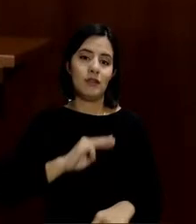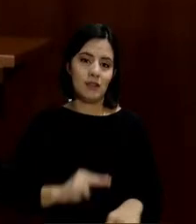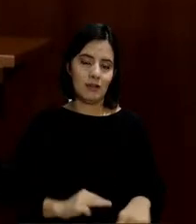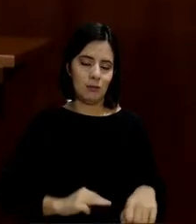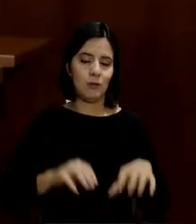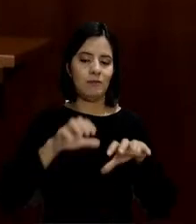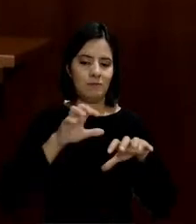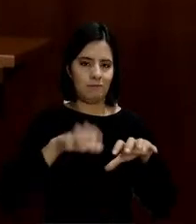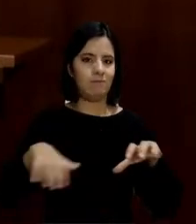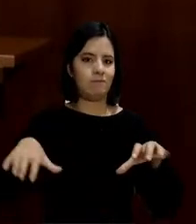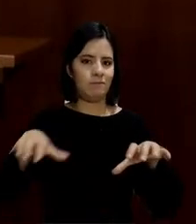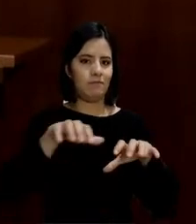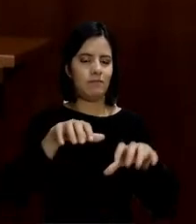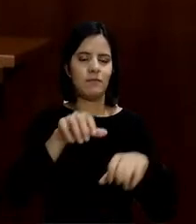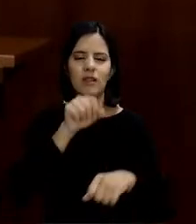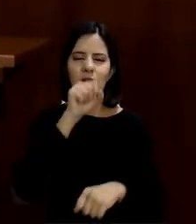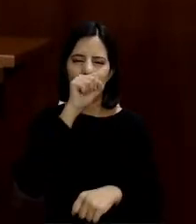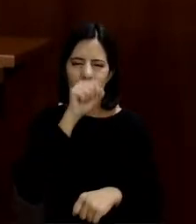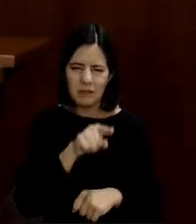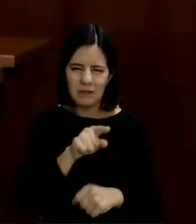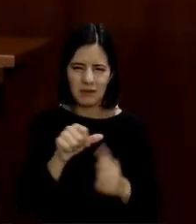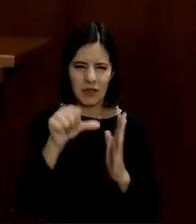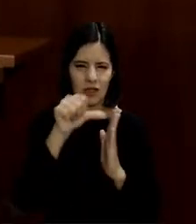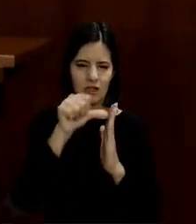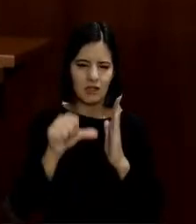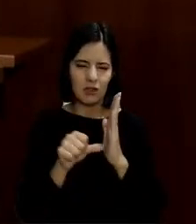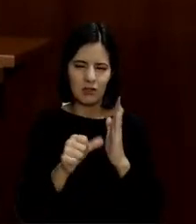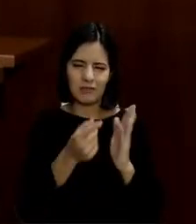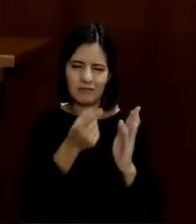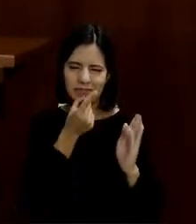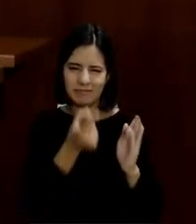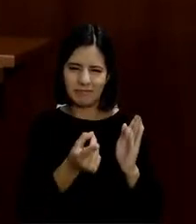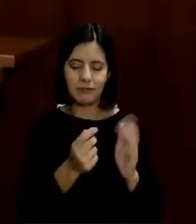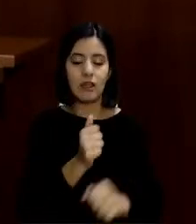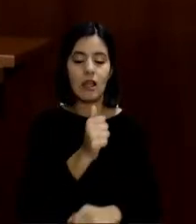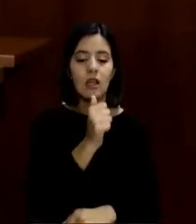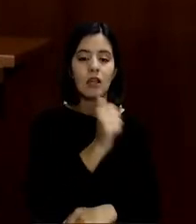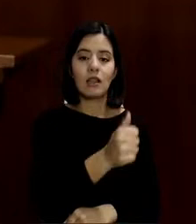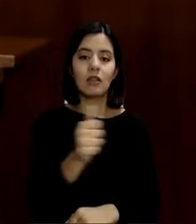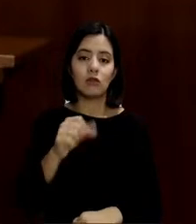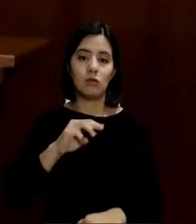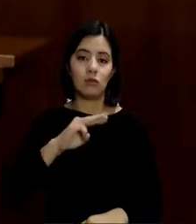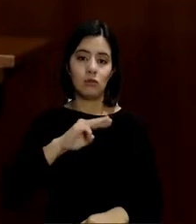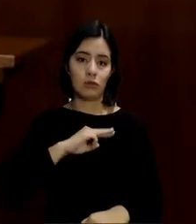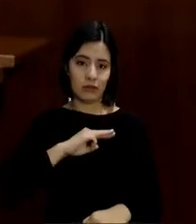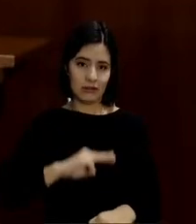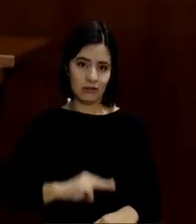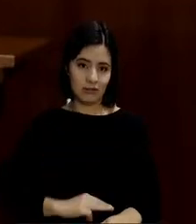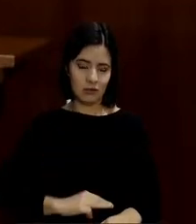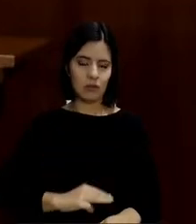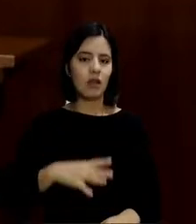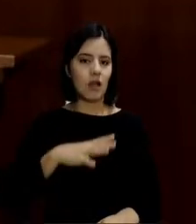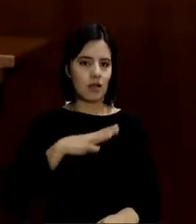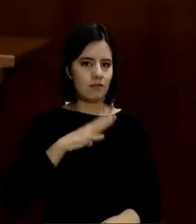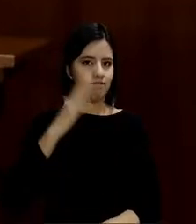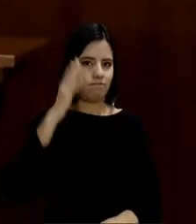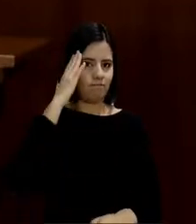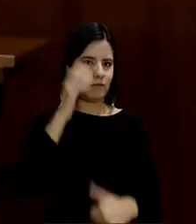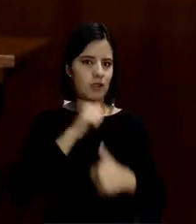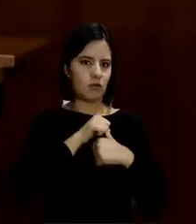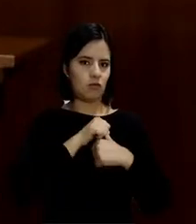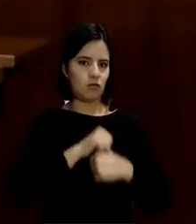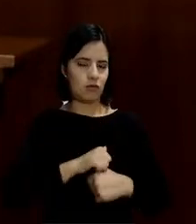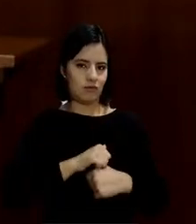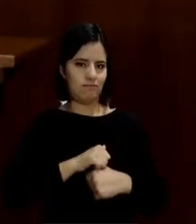igual manera, en el mismo artículo se indica que cada municipio será gobernado por un ayuntamiento de